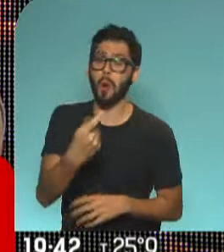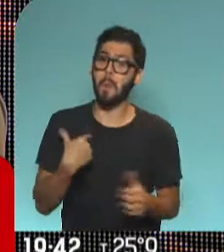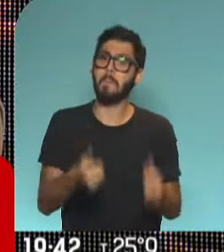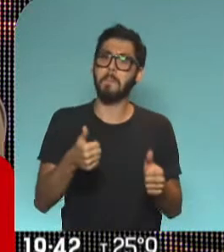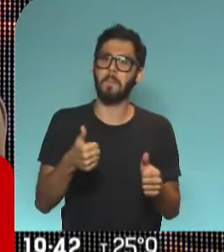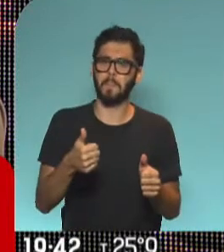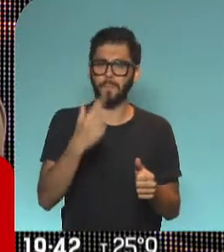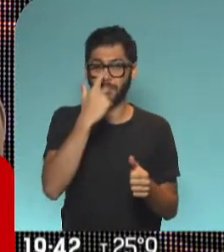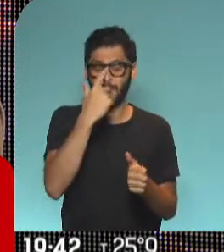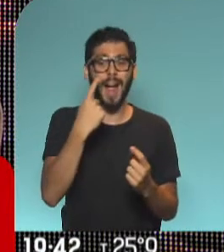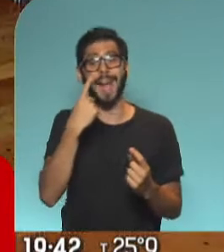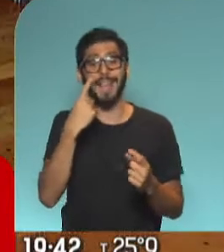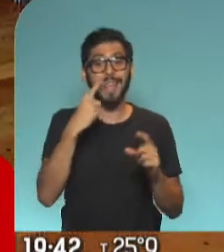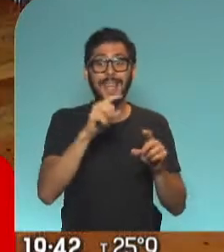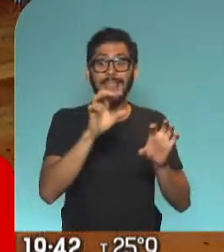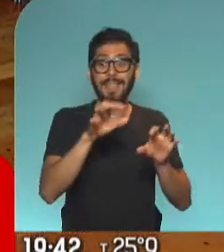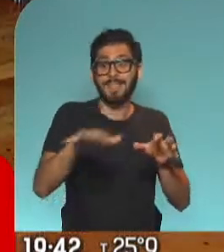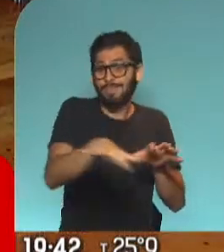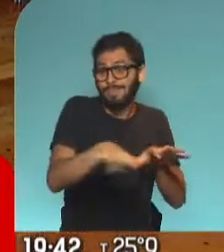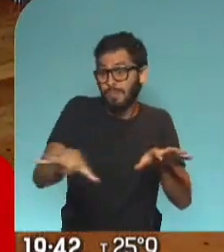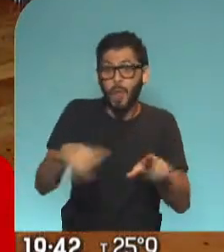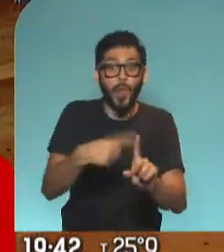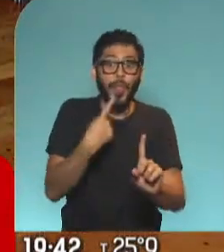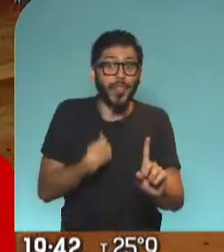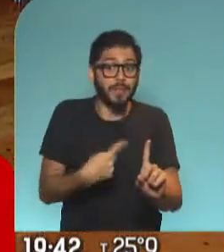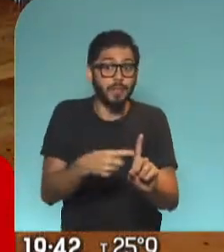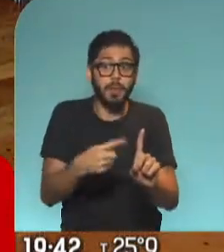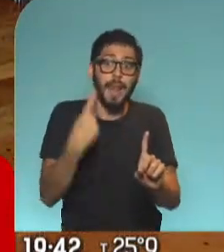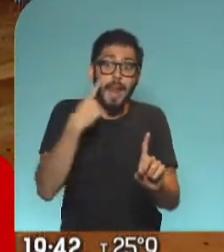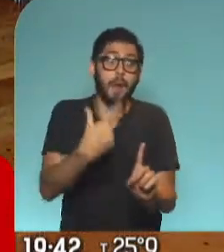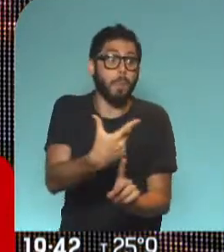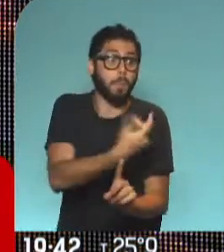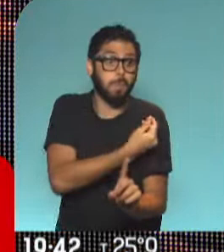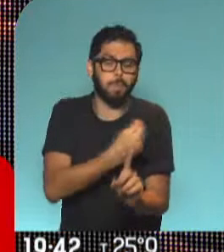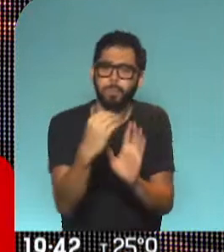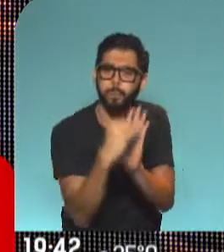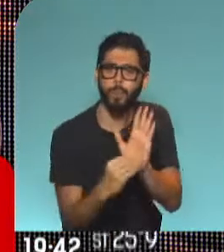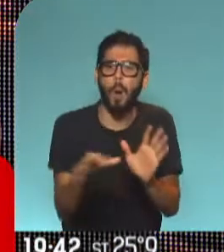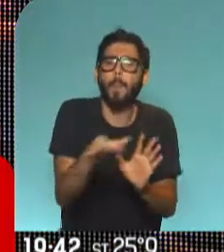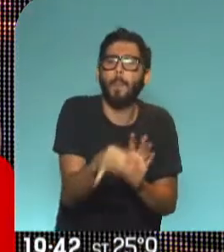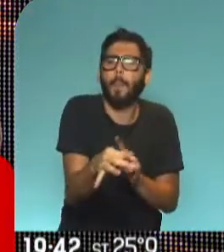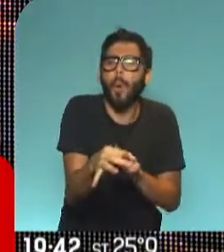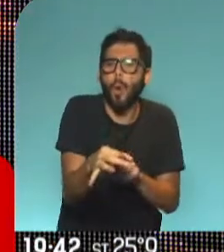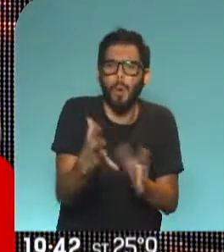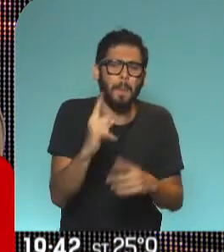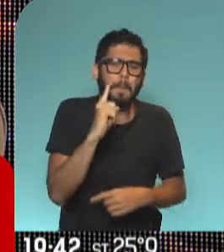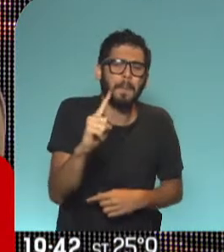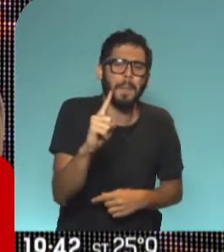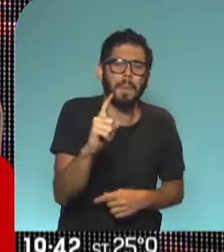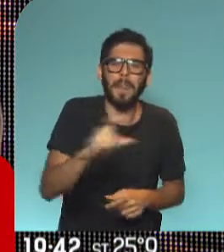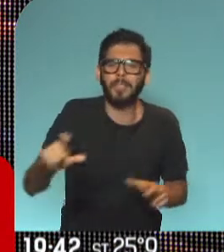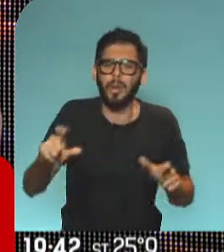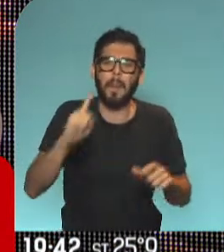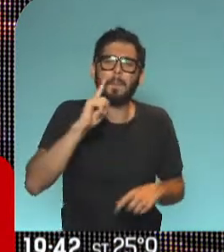qué nos decían los intendentes? Desde que me vacuné yo, se anotaron 500, 600, claro, pueblos chicos, 1.000 personas, 1.500